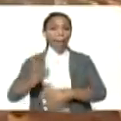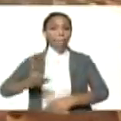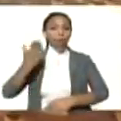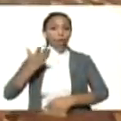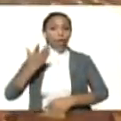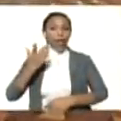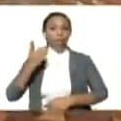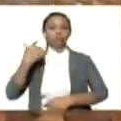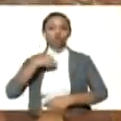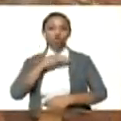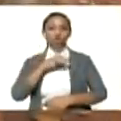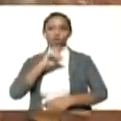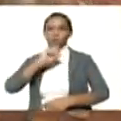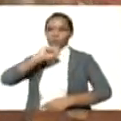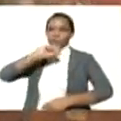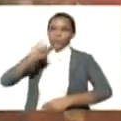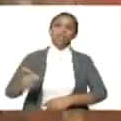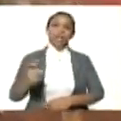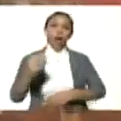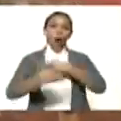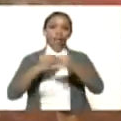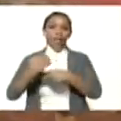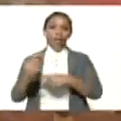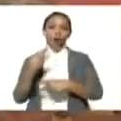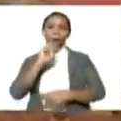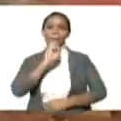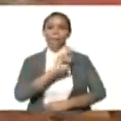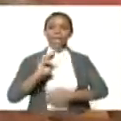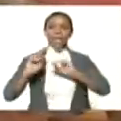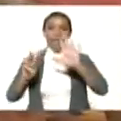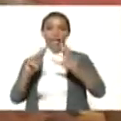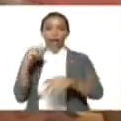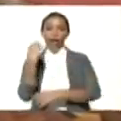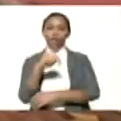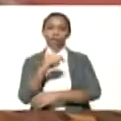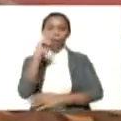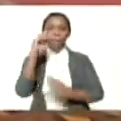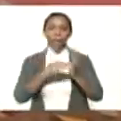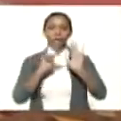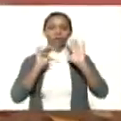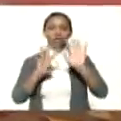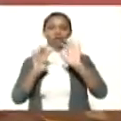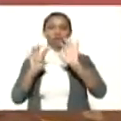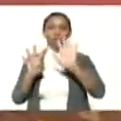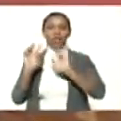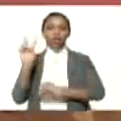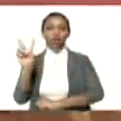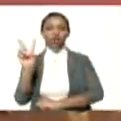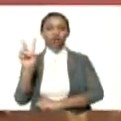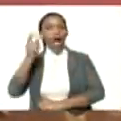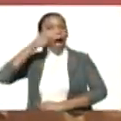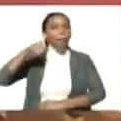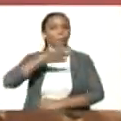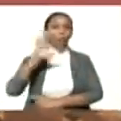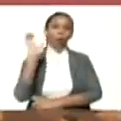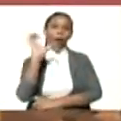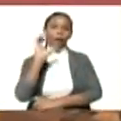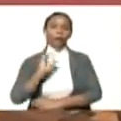para vengarnos de lo que nos habían hecho el 27 de noviembre de 1992 al pueblo de